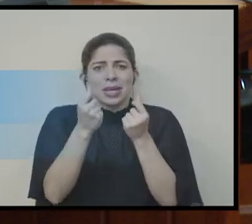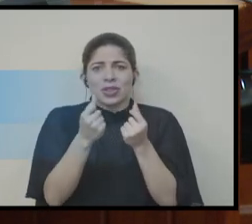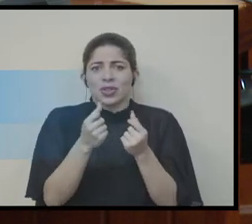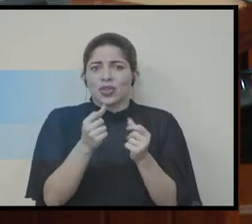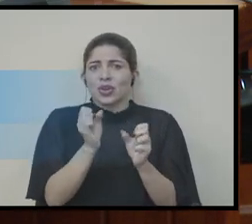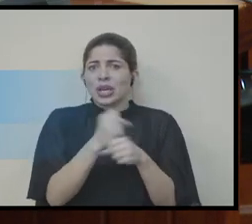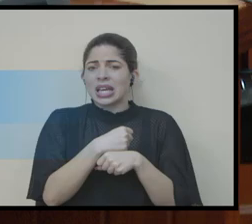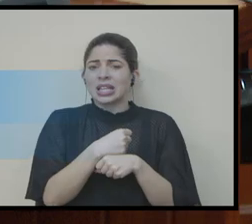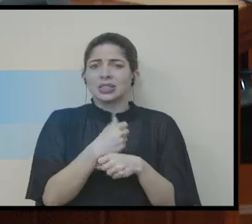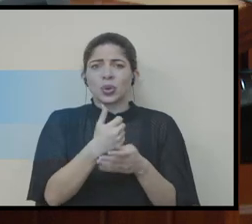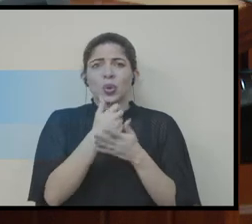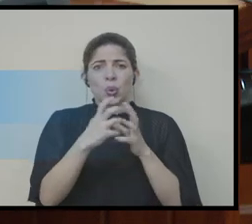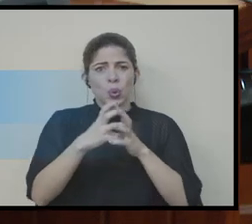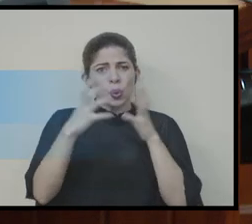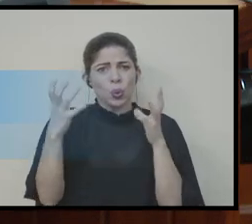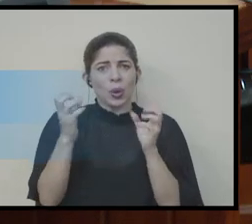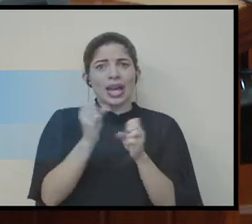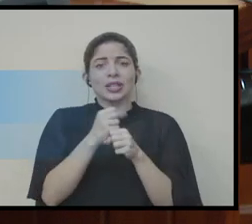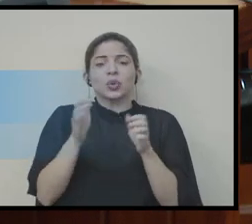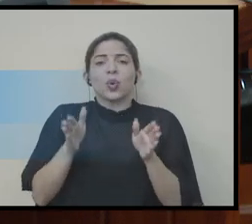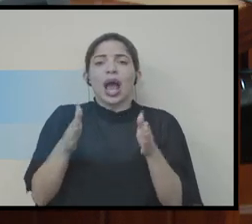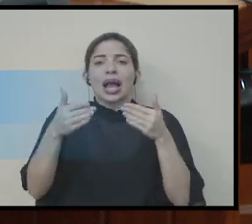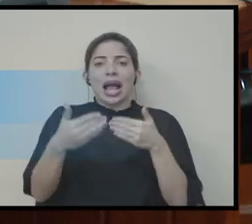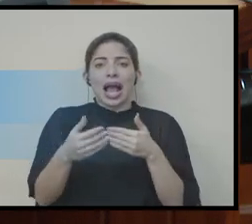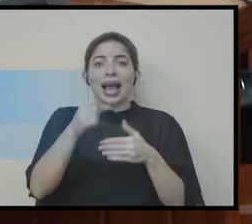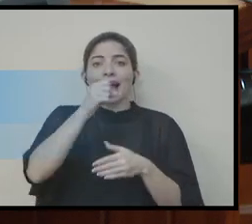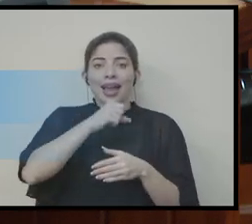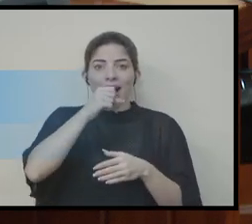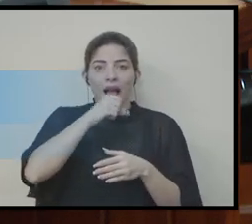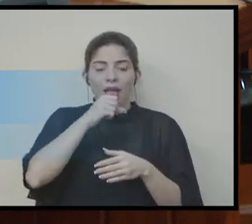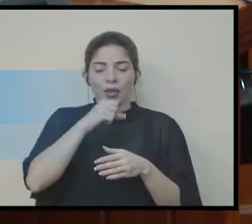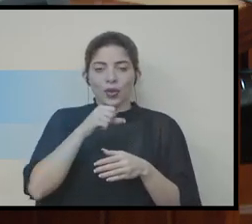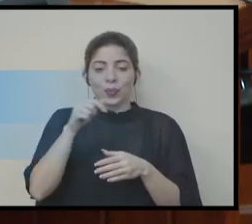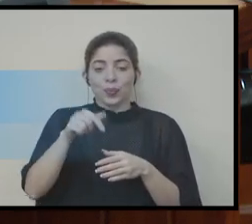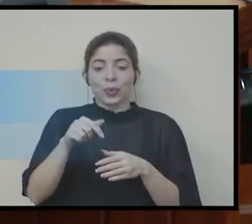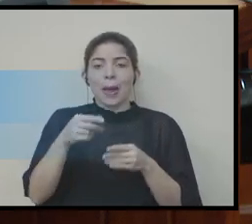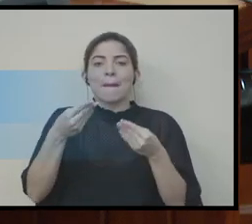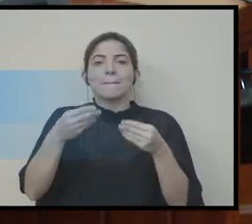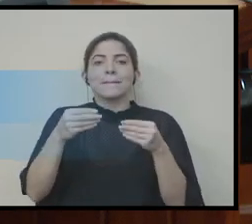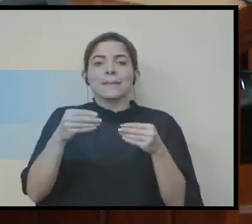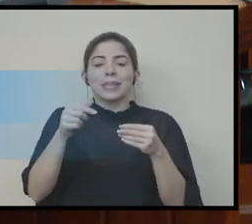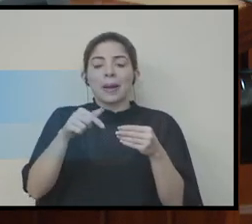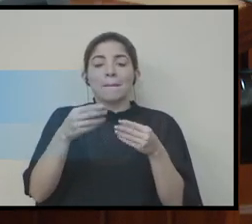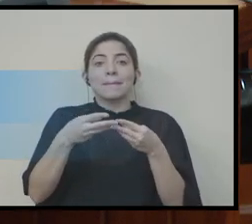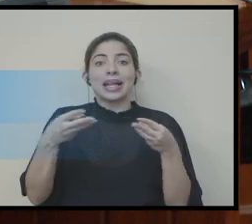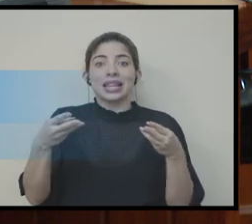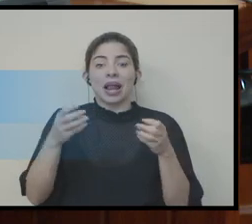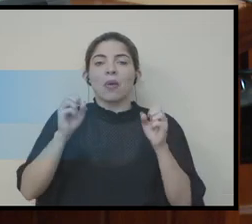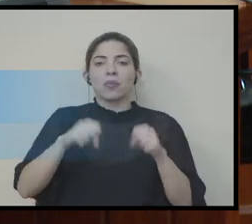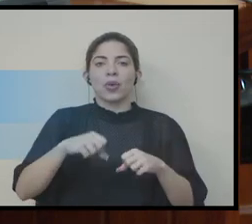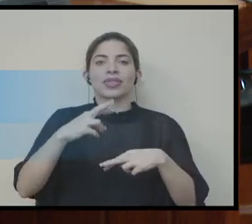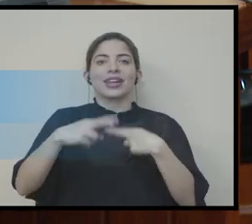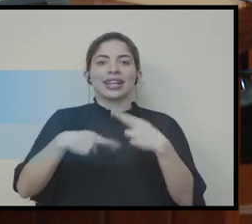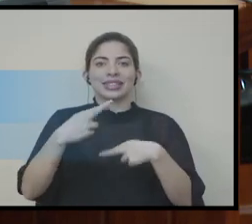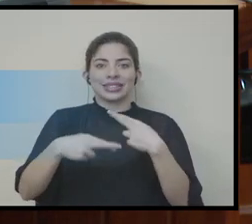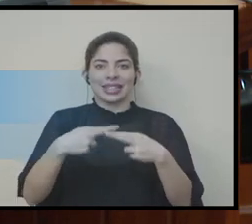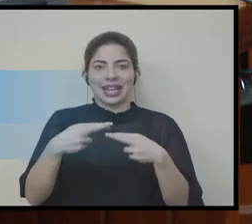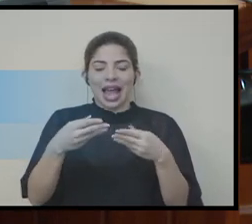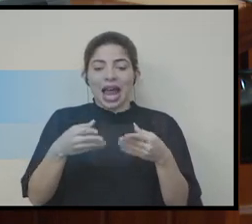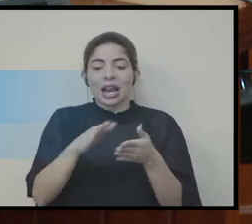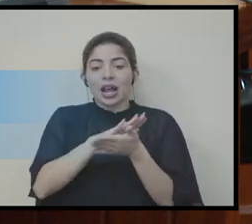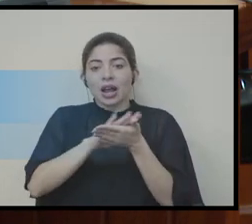y nos ayudó muchísimo. Hicimos unas cajitas de helado de un material que es 100% reciclable y